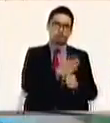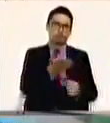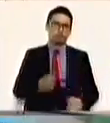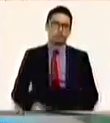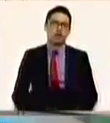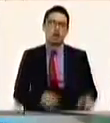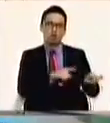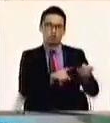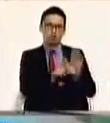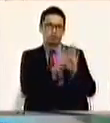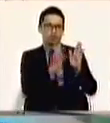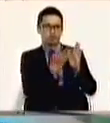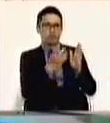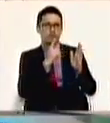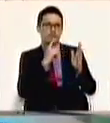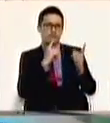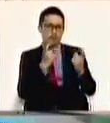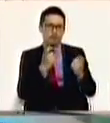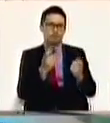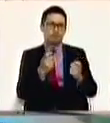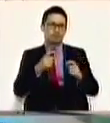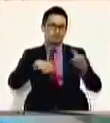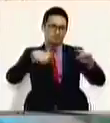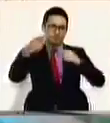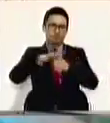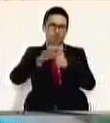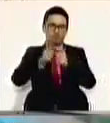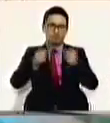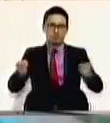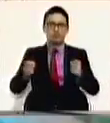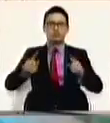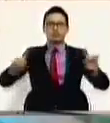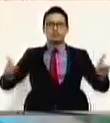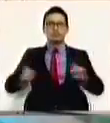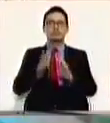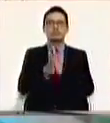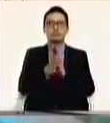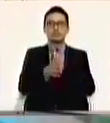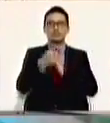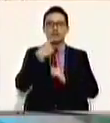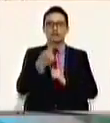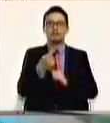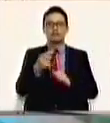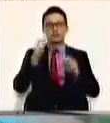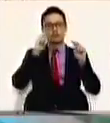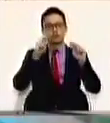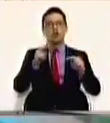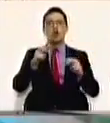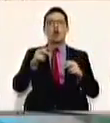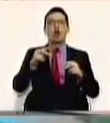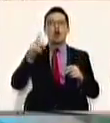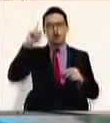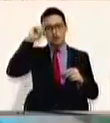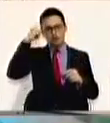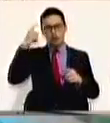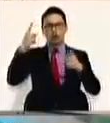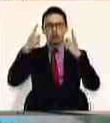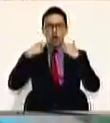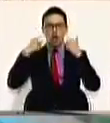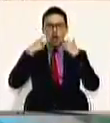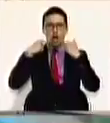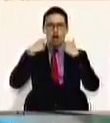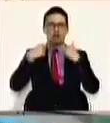Habrá ocasión de discutir esto. Yo termino esta parte diciendo, yo veo mucho al gobierno llorando con un solo ojo, para decirlo de